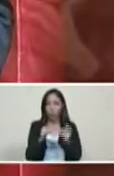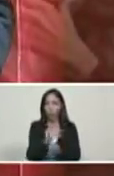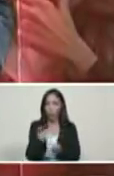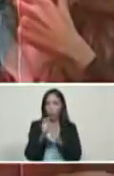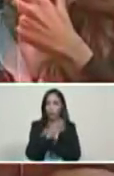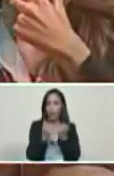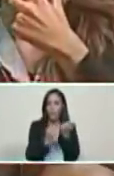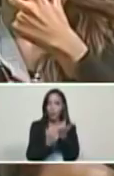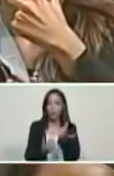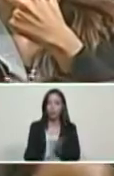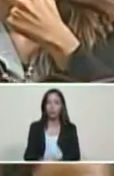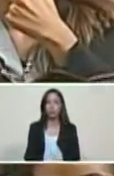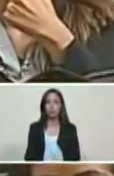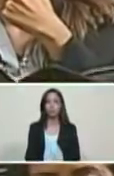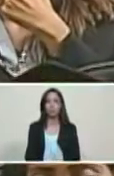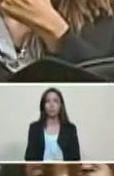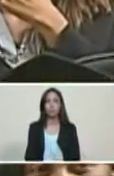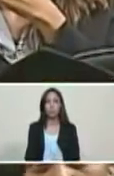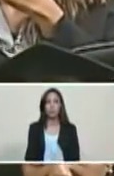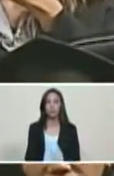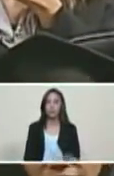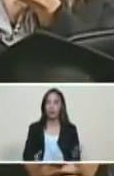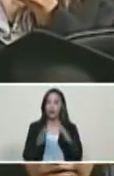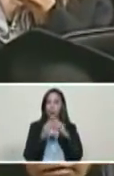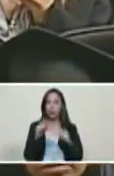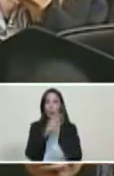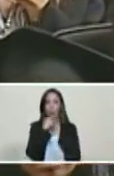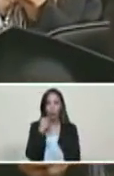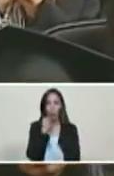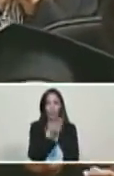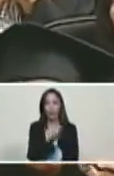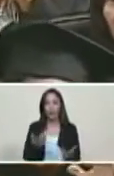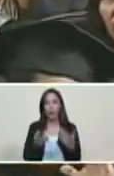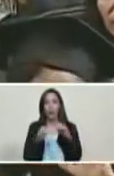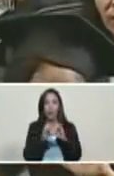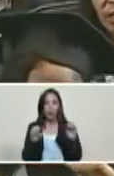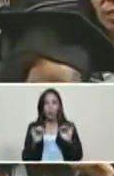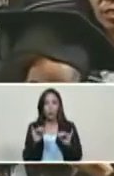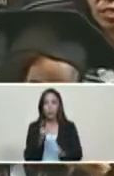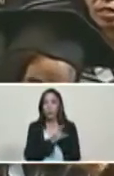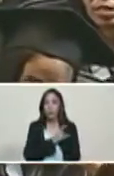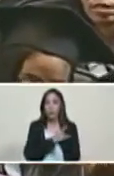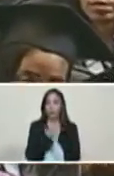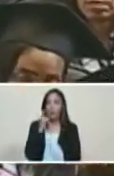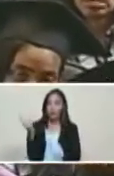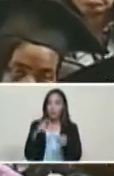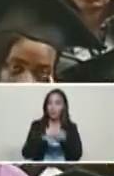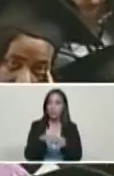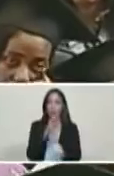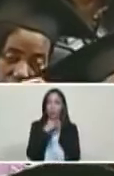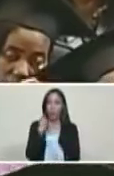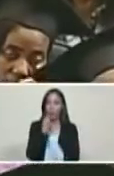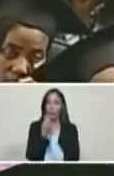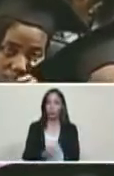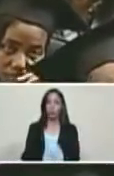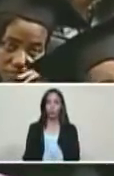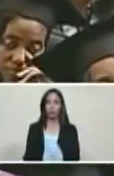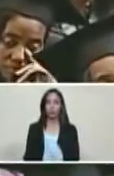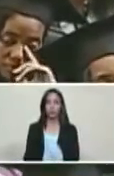a la educación universitaria de la juventud venezolana. Y como he dicho, debe